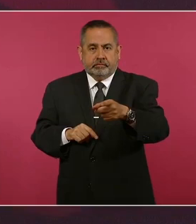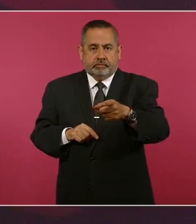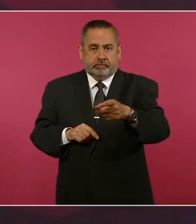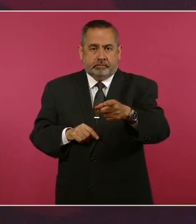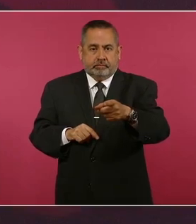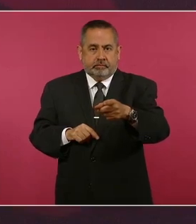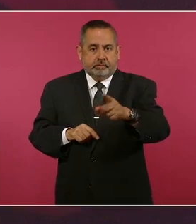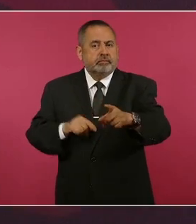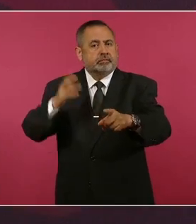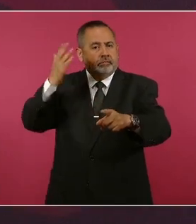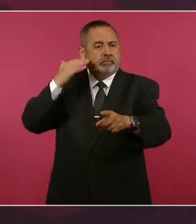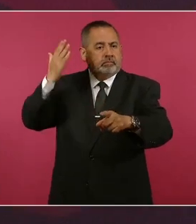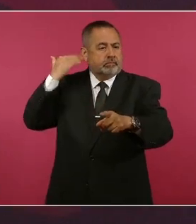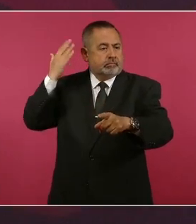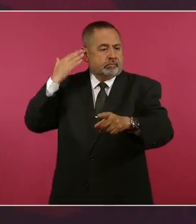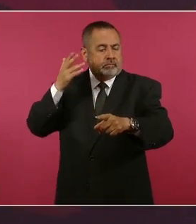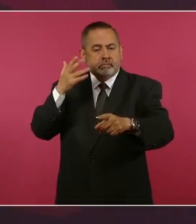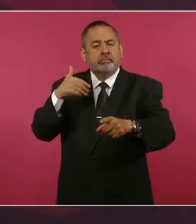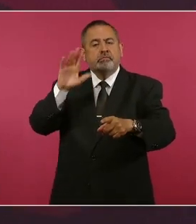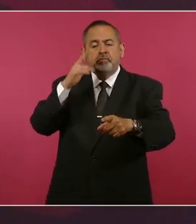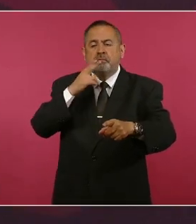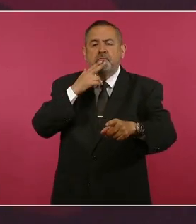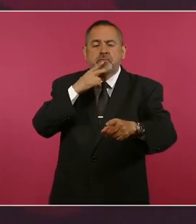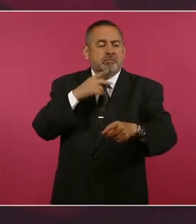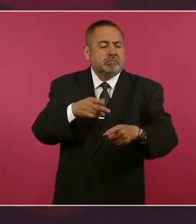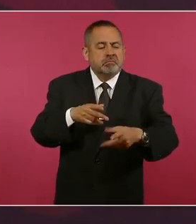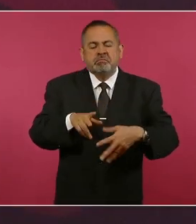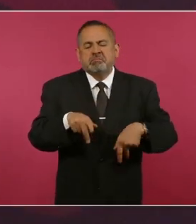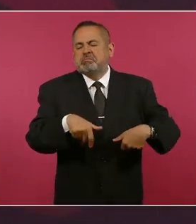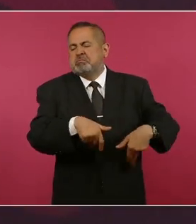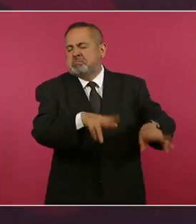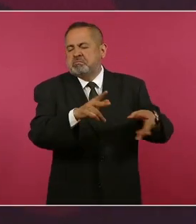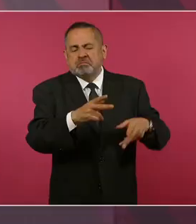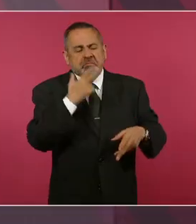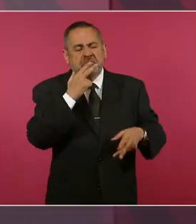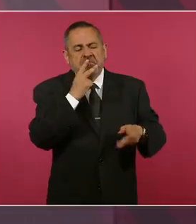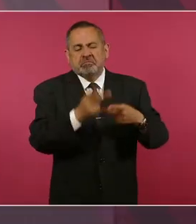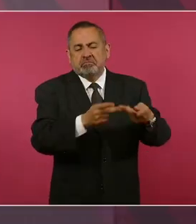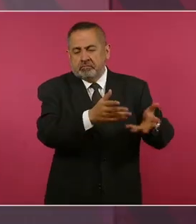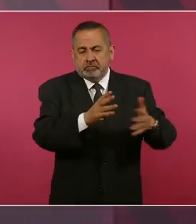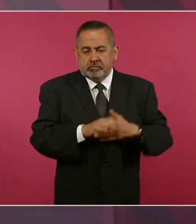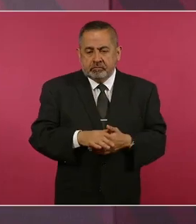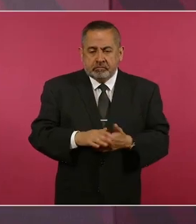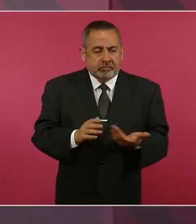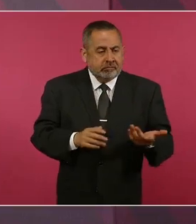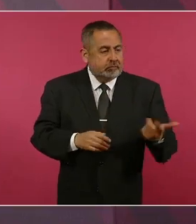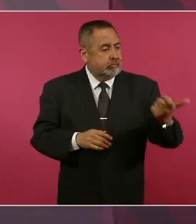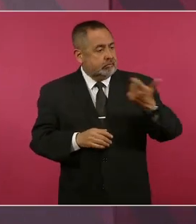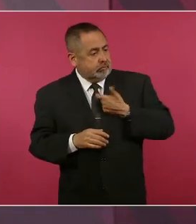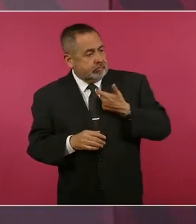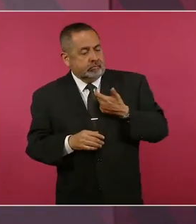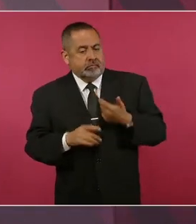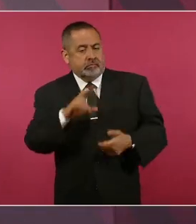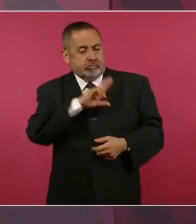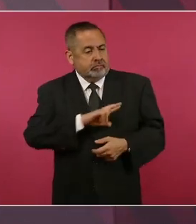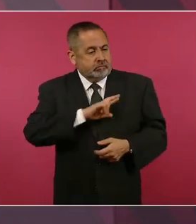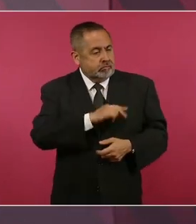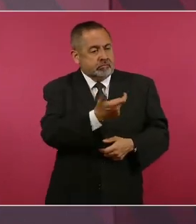que se usaban sin que entregaran ninguna